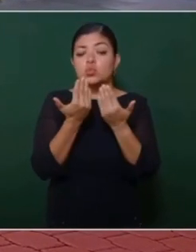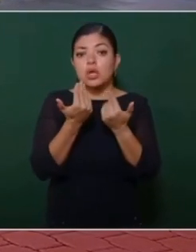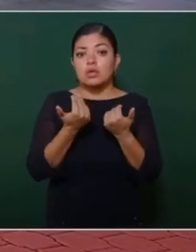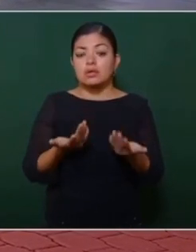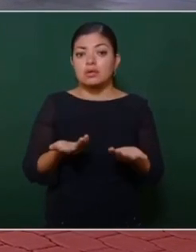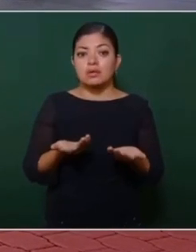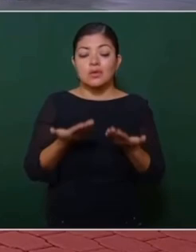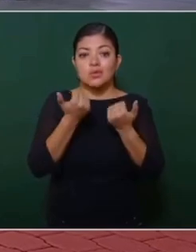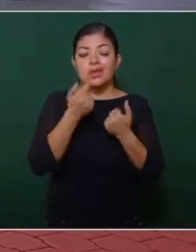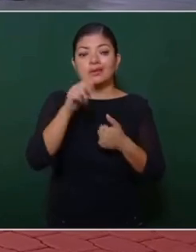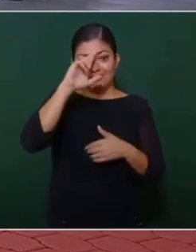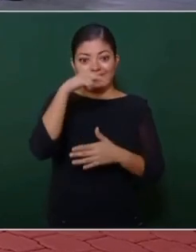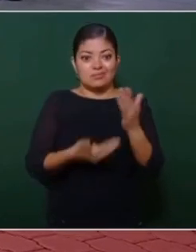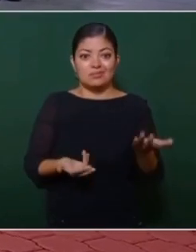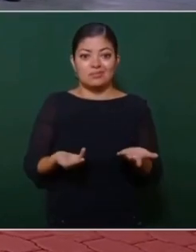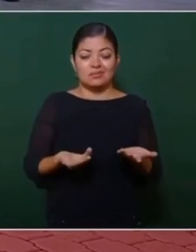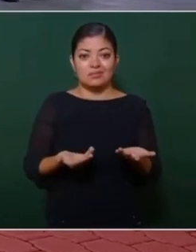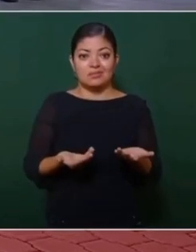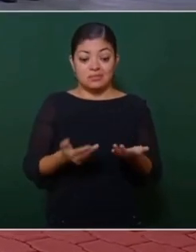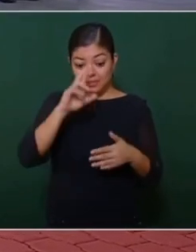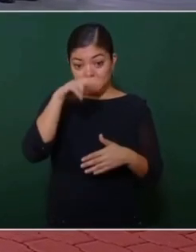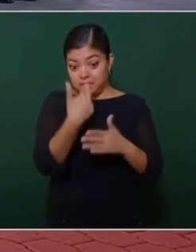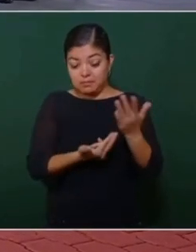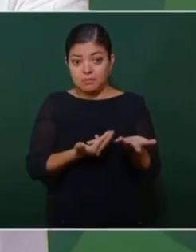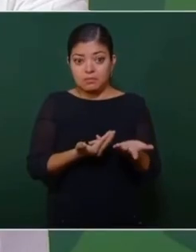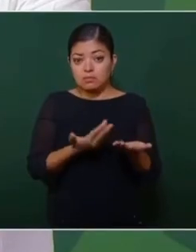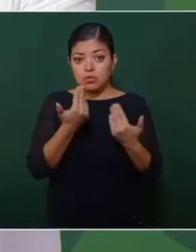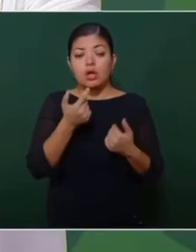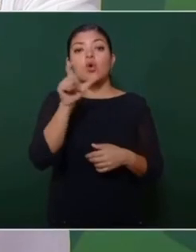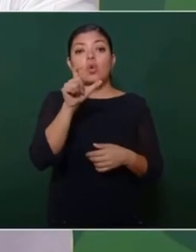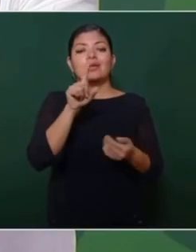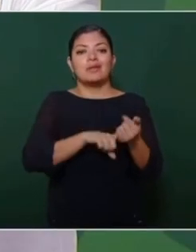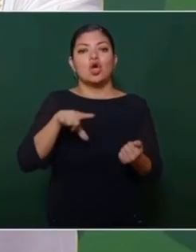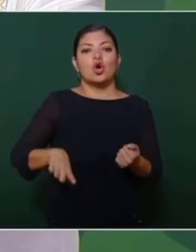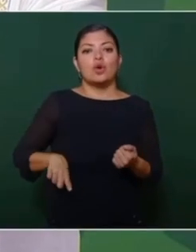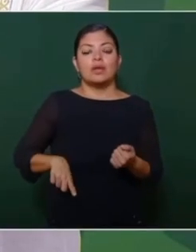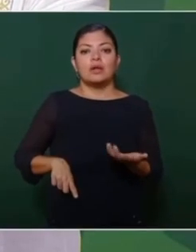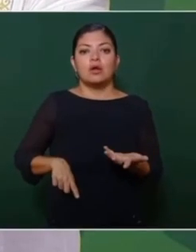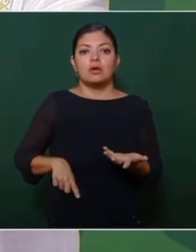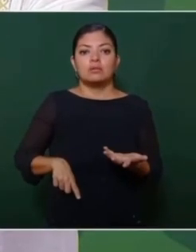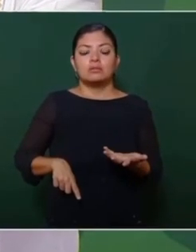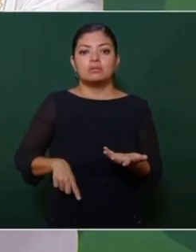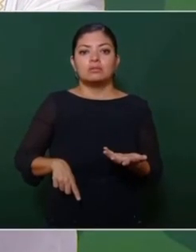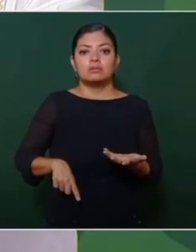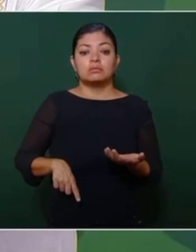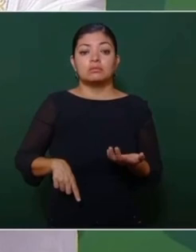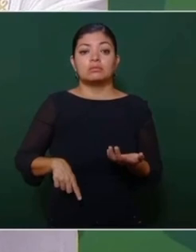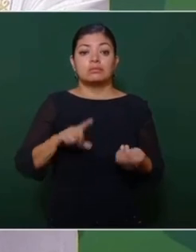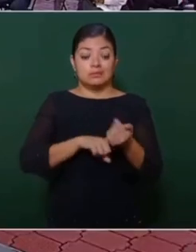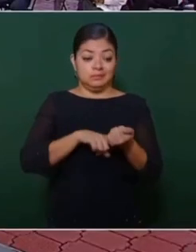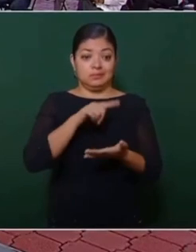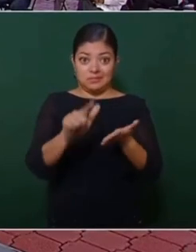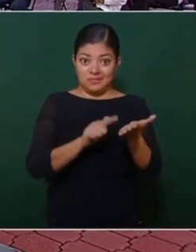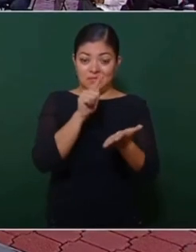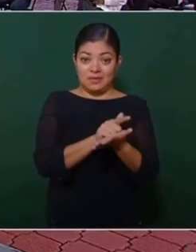existe violación. Cuando un gobierno legalmente